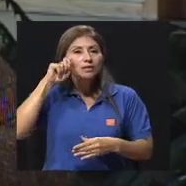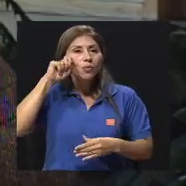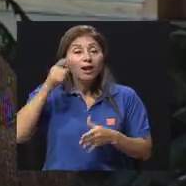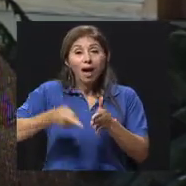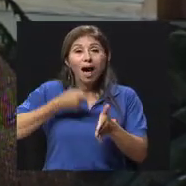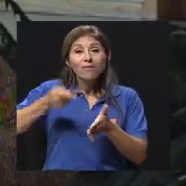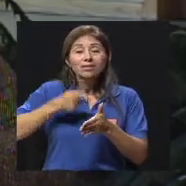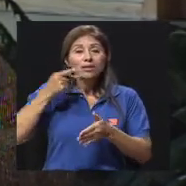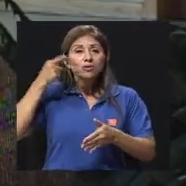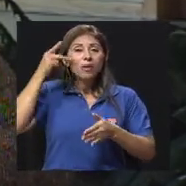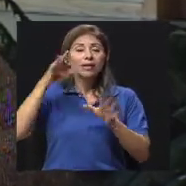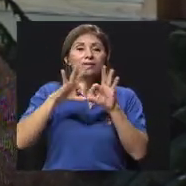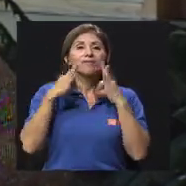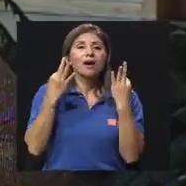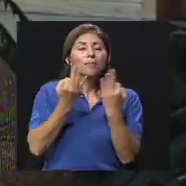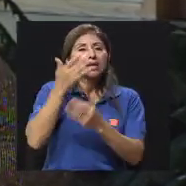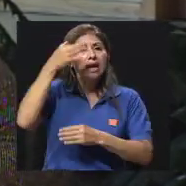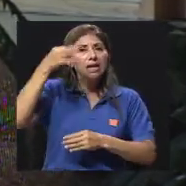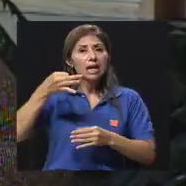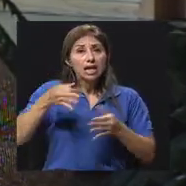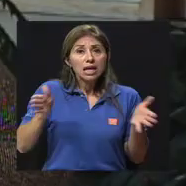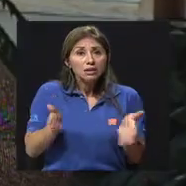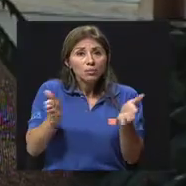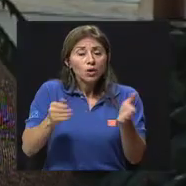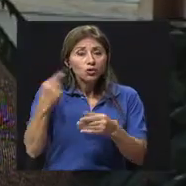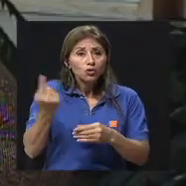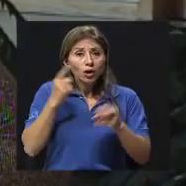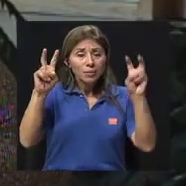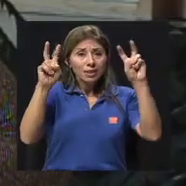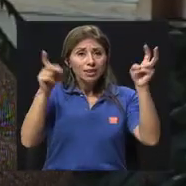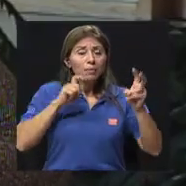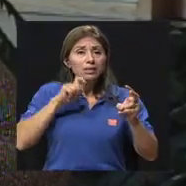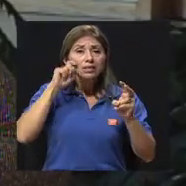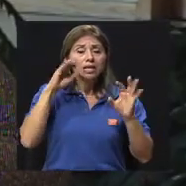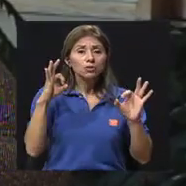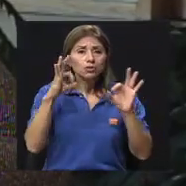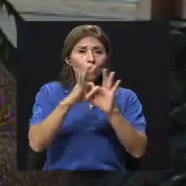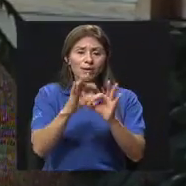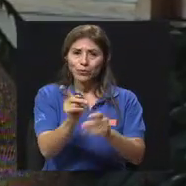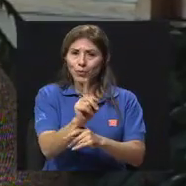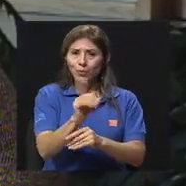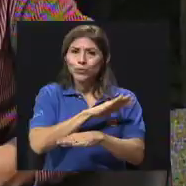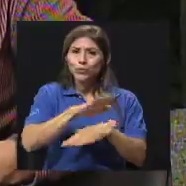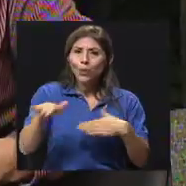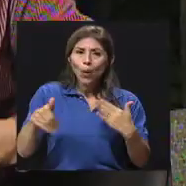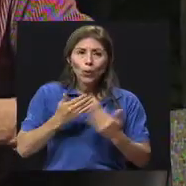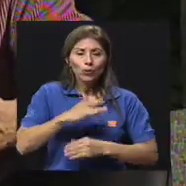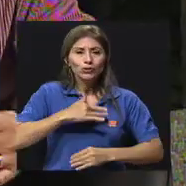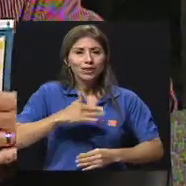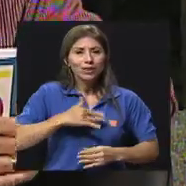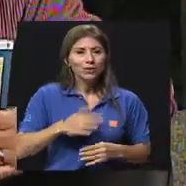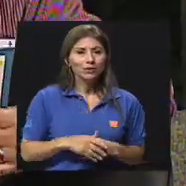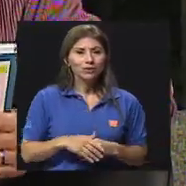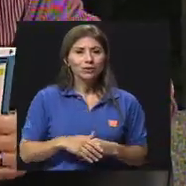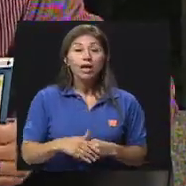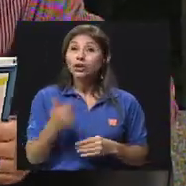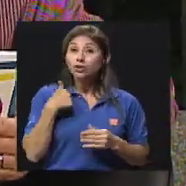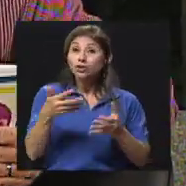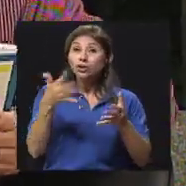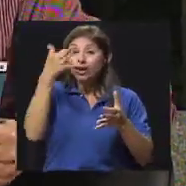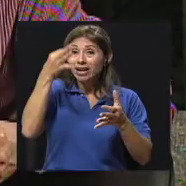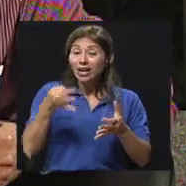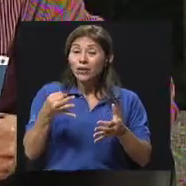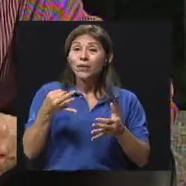de familia a veces piensan que la estimulación es única exclusivamente en esa parte. Es en todos los sentidos. Yo creo que, ¿verdad?, nos vamos a quedar para una